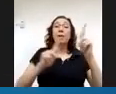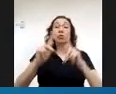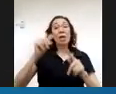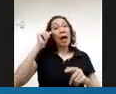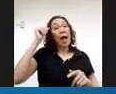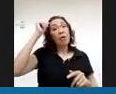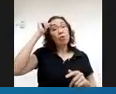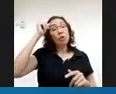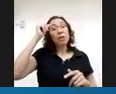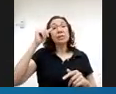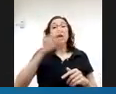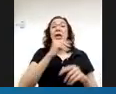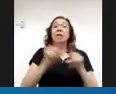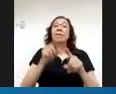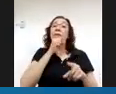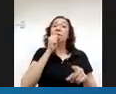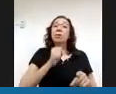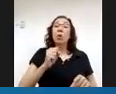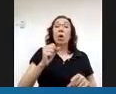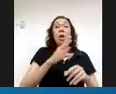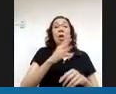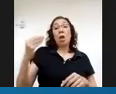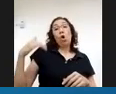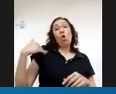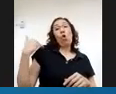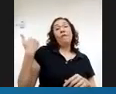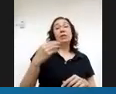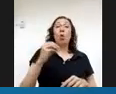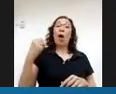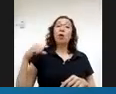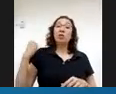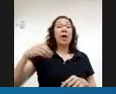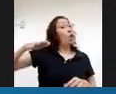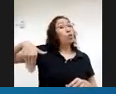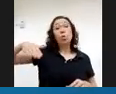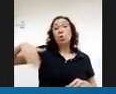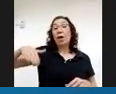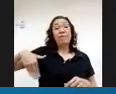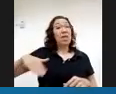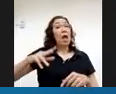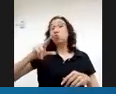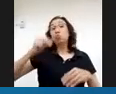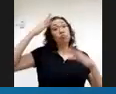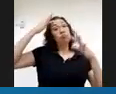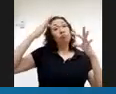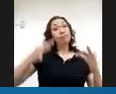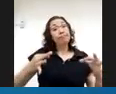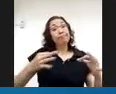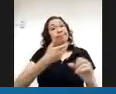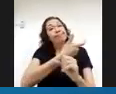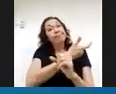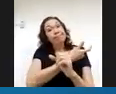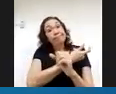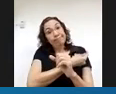adultas, adultos mayores, jóvenes y adolescentes que aún no se han decidido por